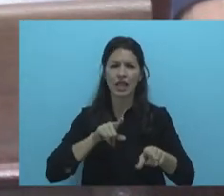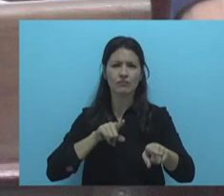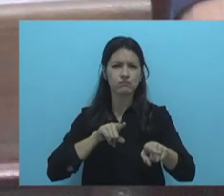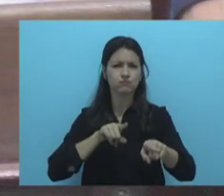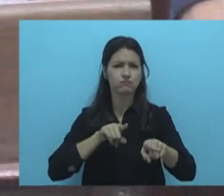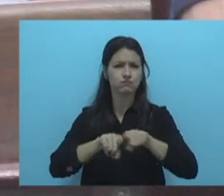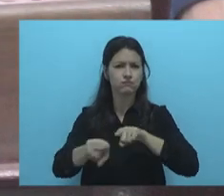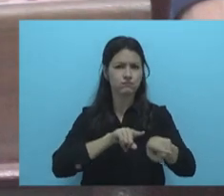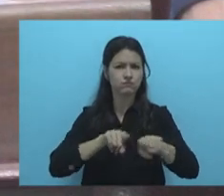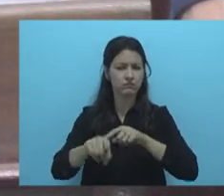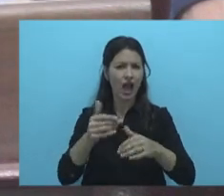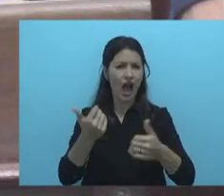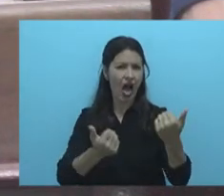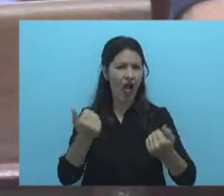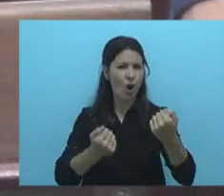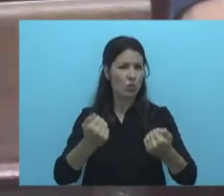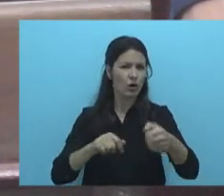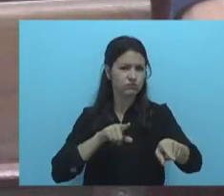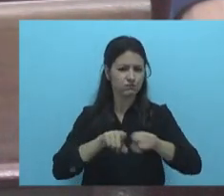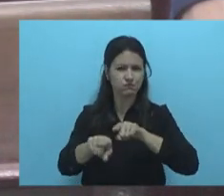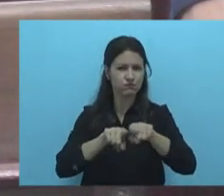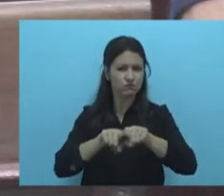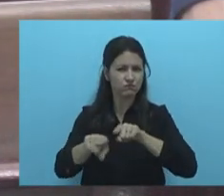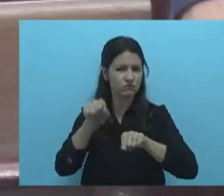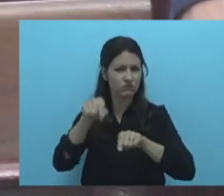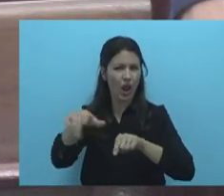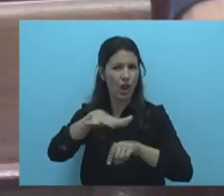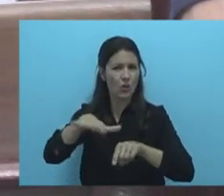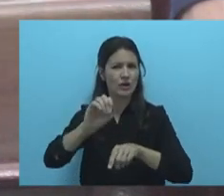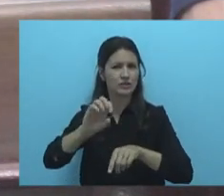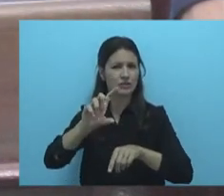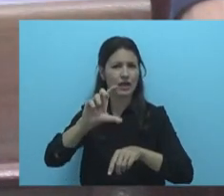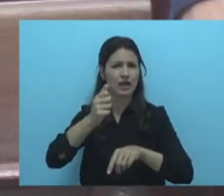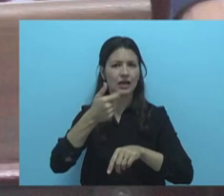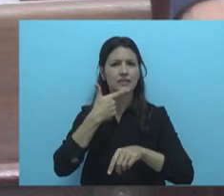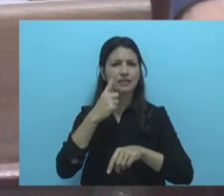de Casilda, donde hubo una persona fallecida. Y el tercero,